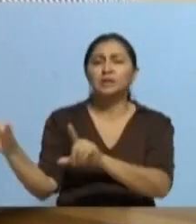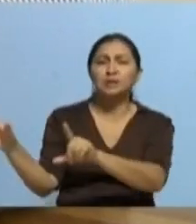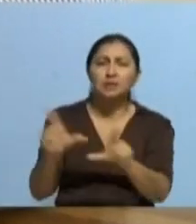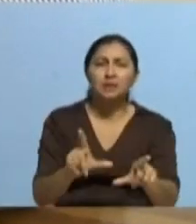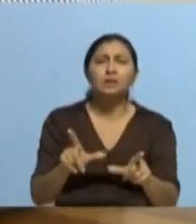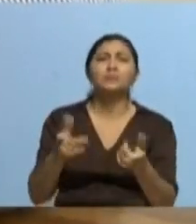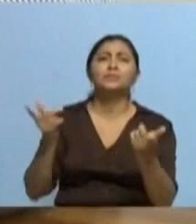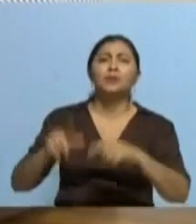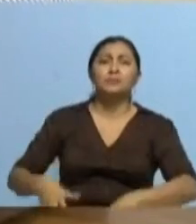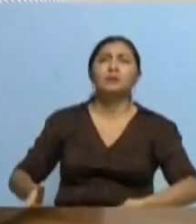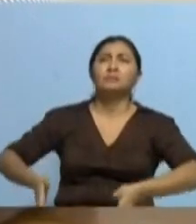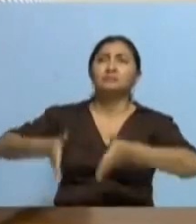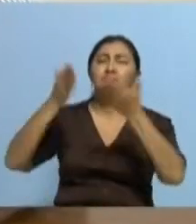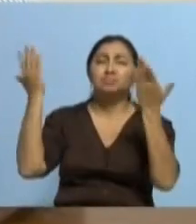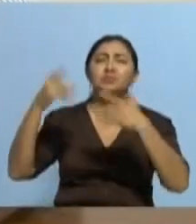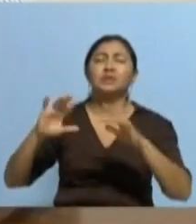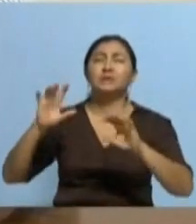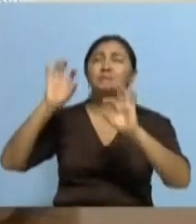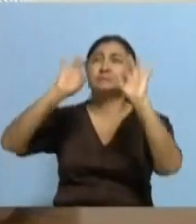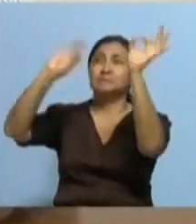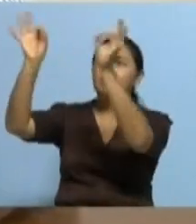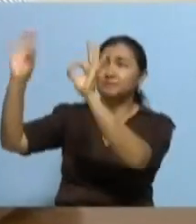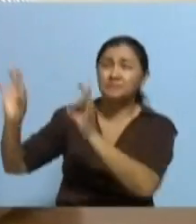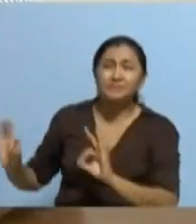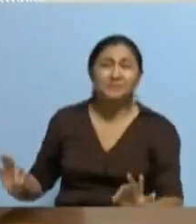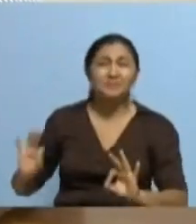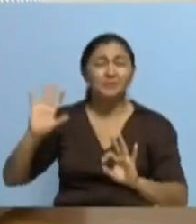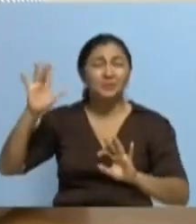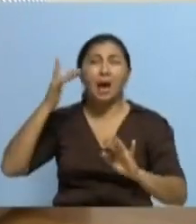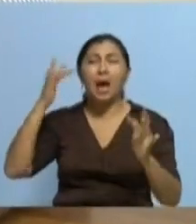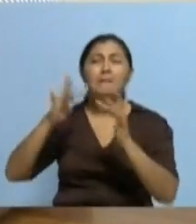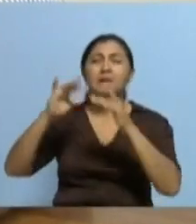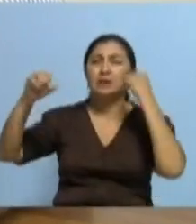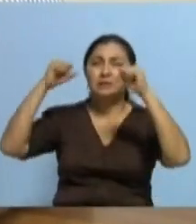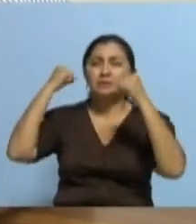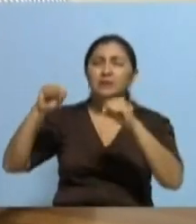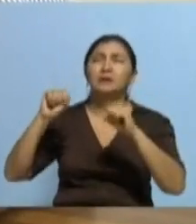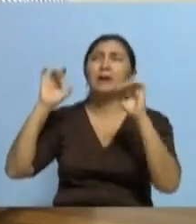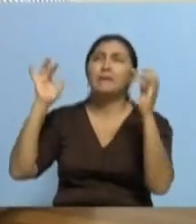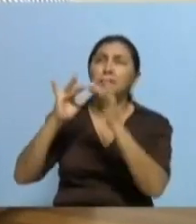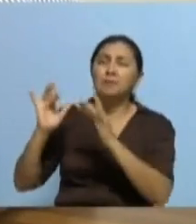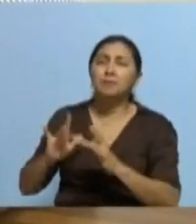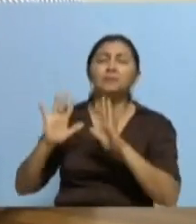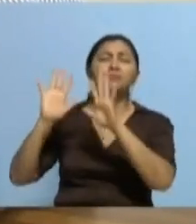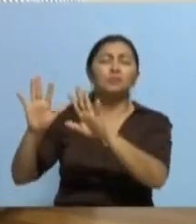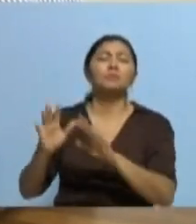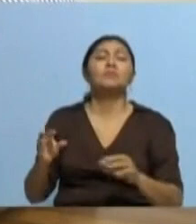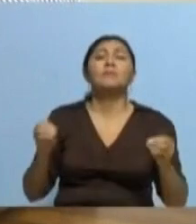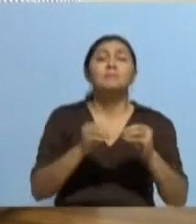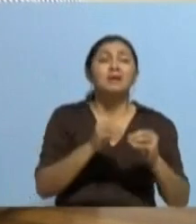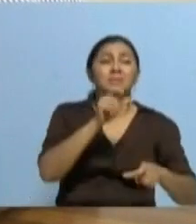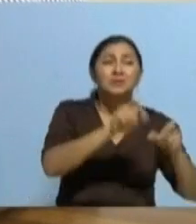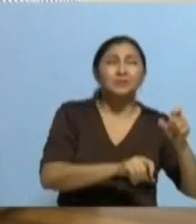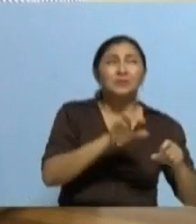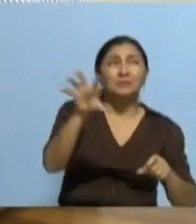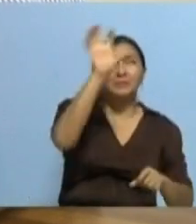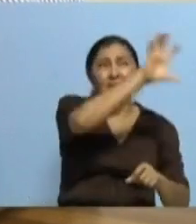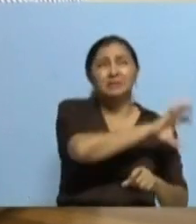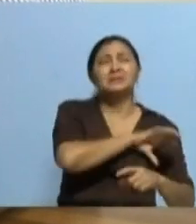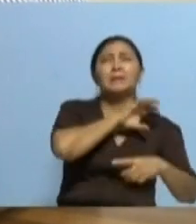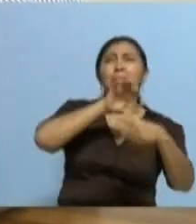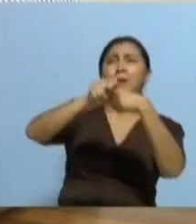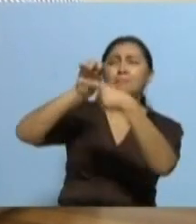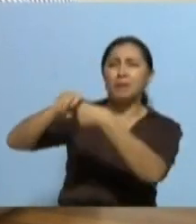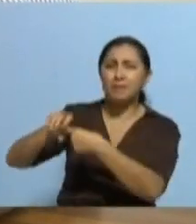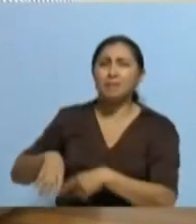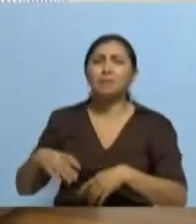decoraciones alusivas al carnaval como siempre, hay muchos extranjeros que están reservando también y esperamos que podamos